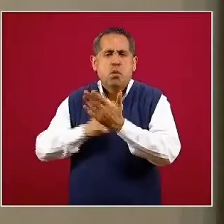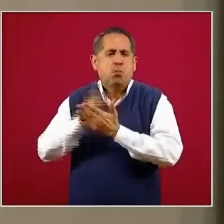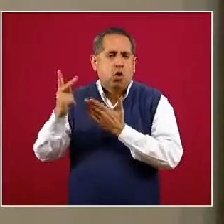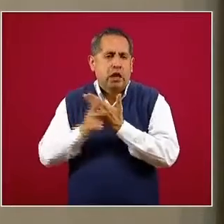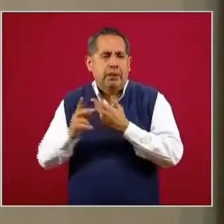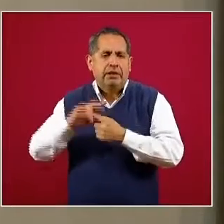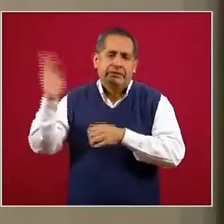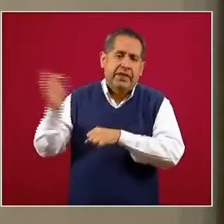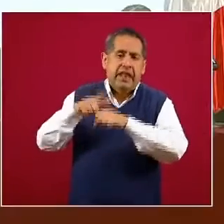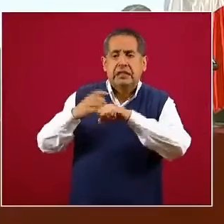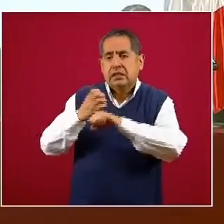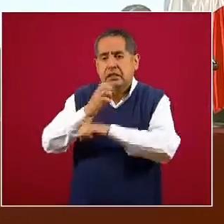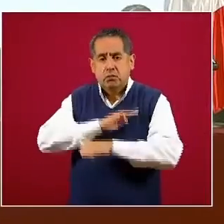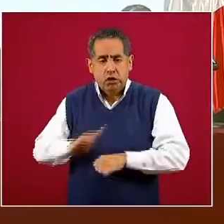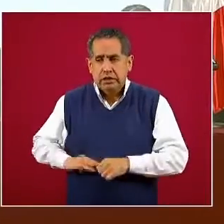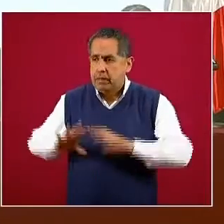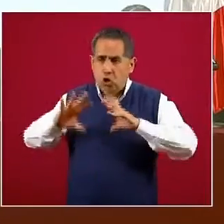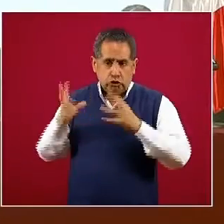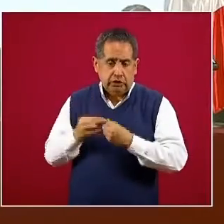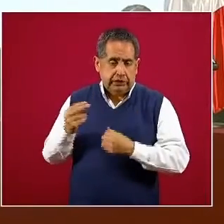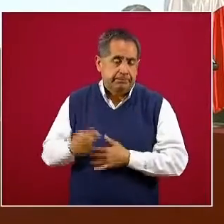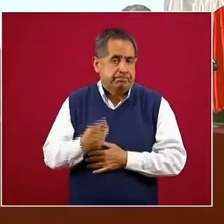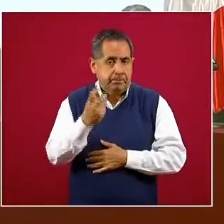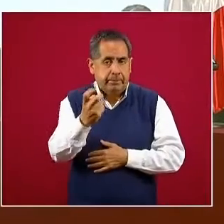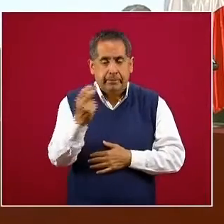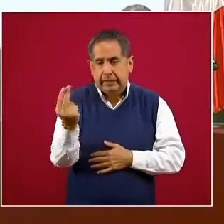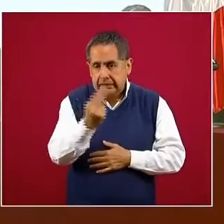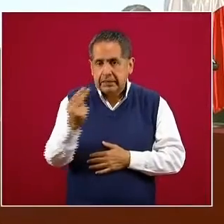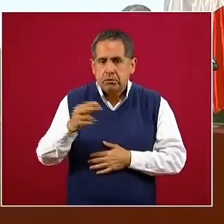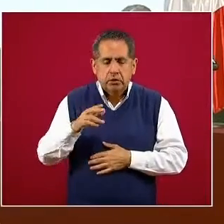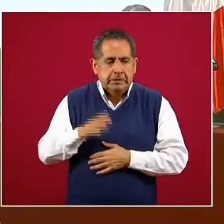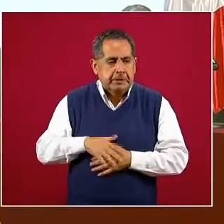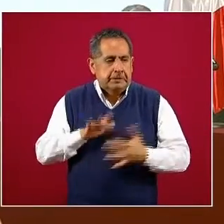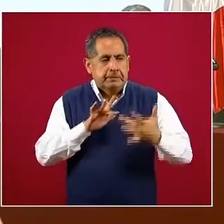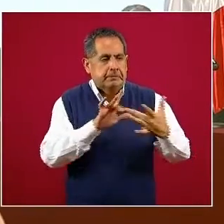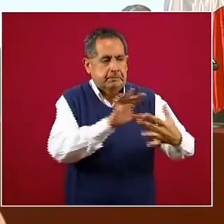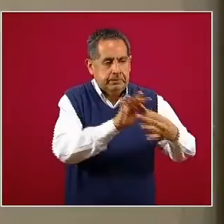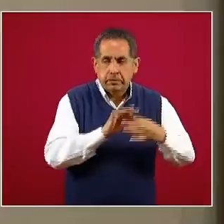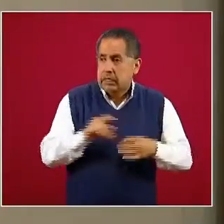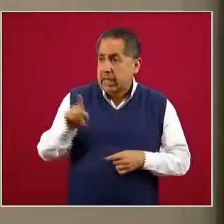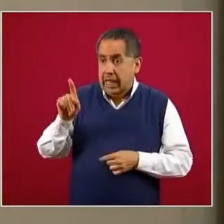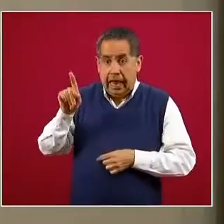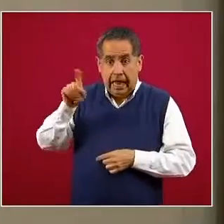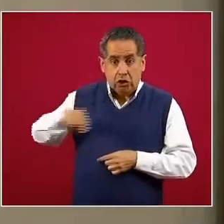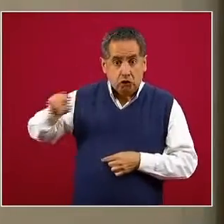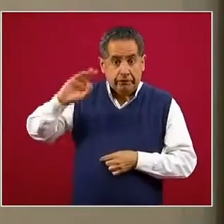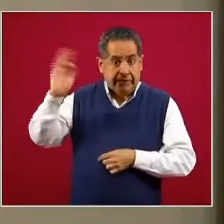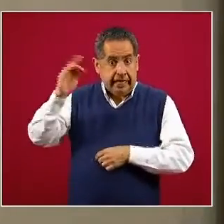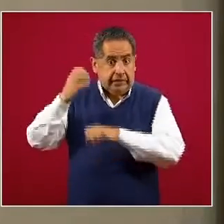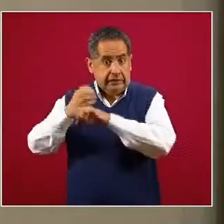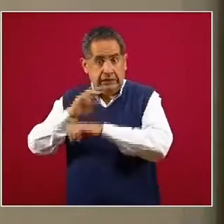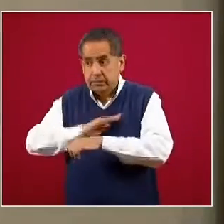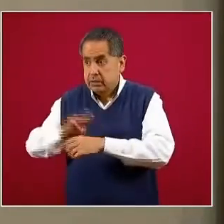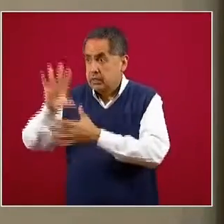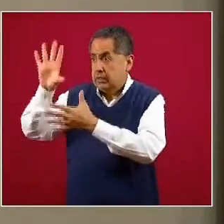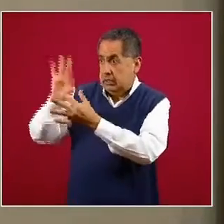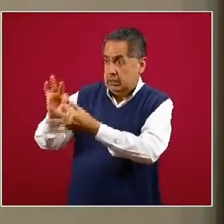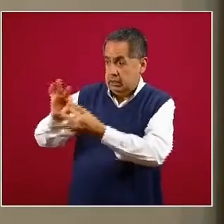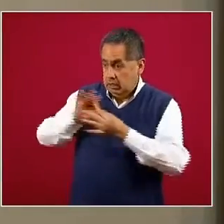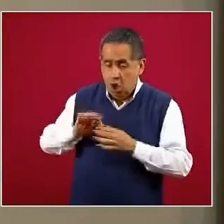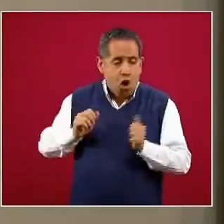mujeres que cultivan la tierra, hijas y esposas de campesinos titulares de derechos que no han sido reconocidas como